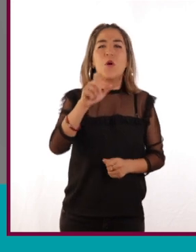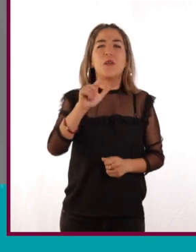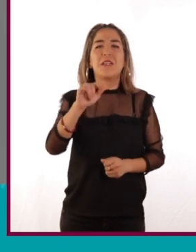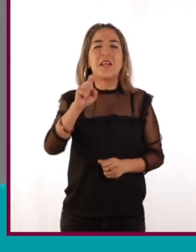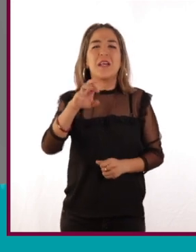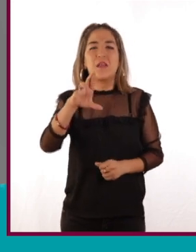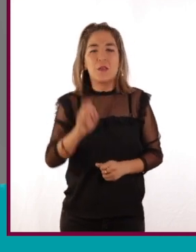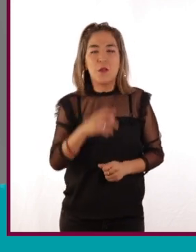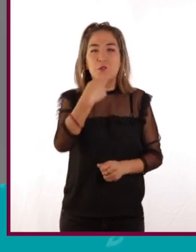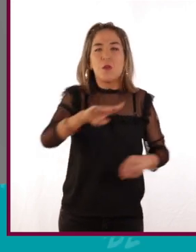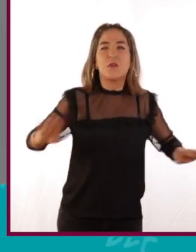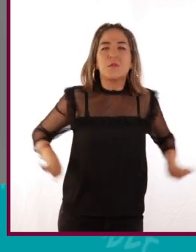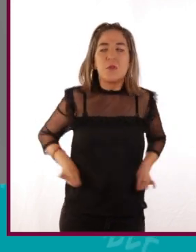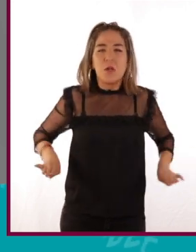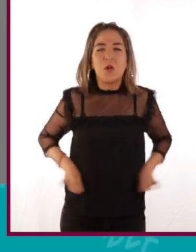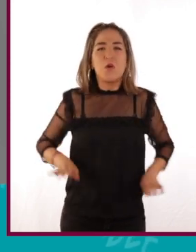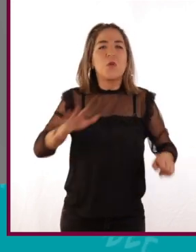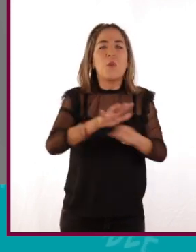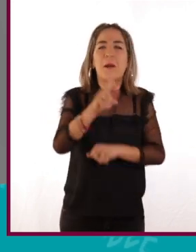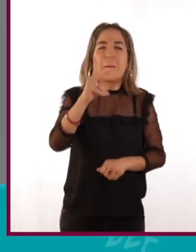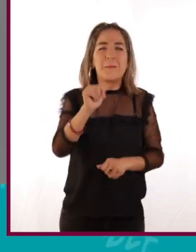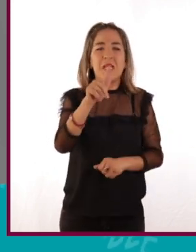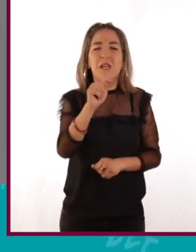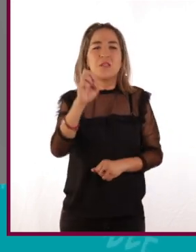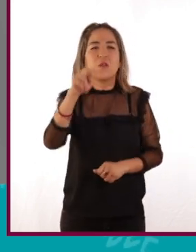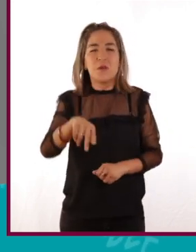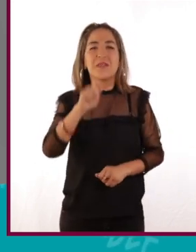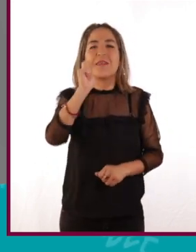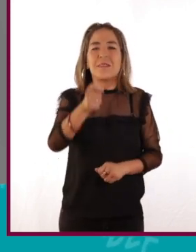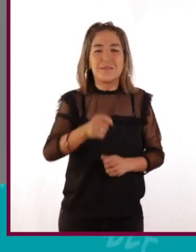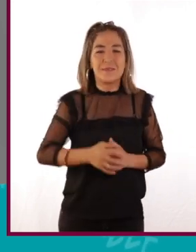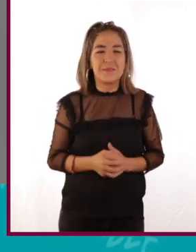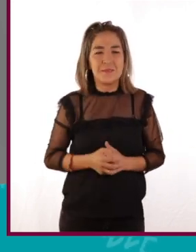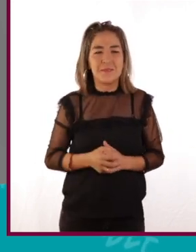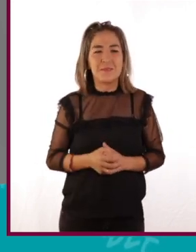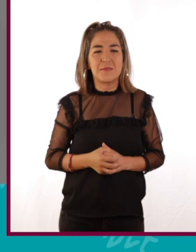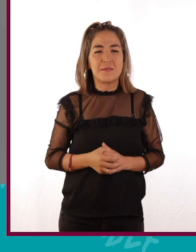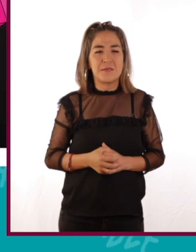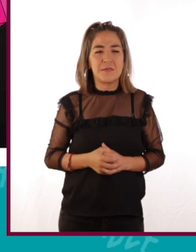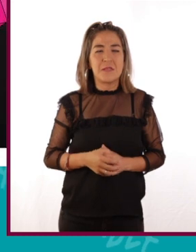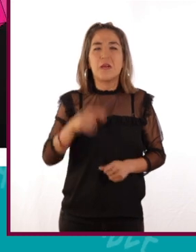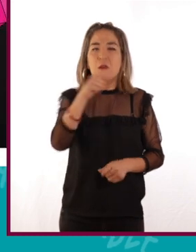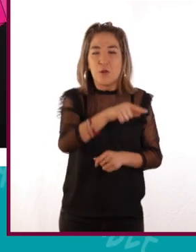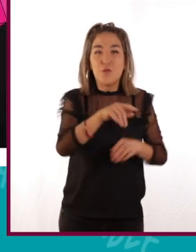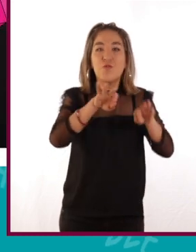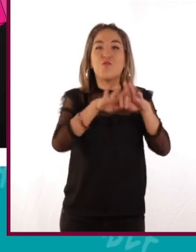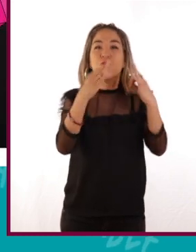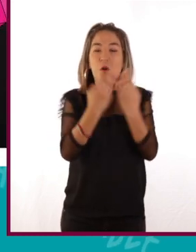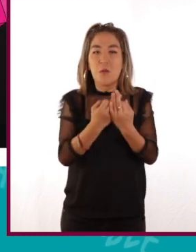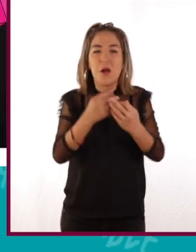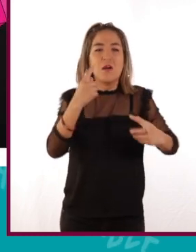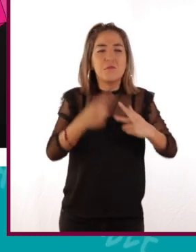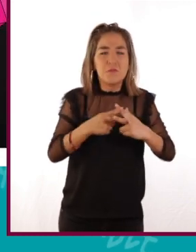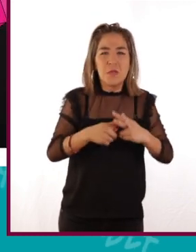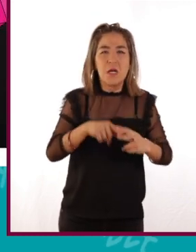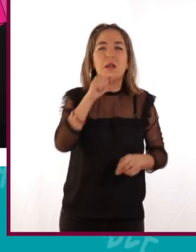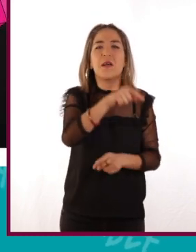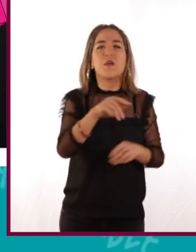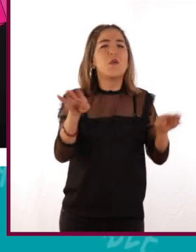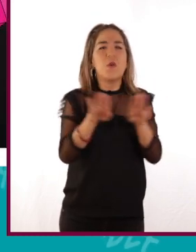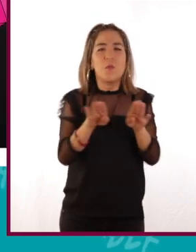los poliedros, pero en particular con uno de los sólidos platónicos, es que esa